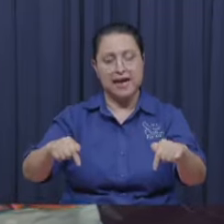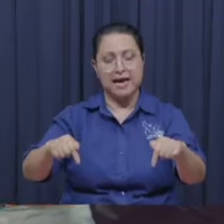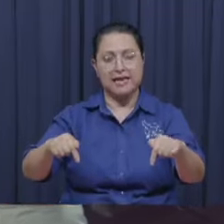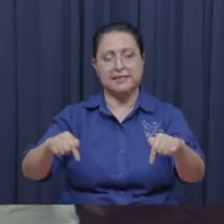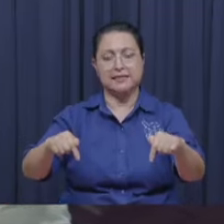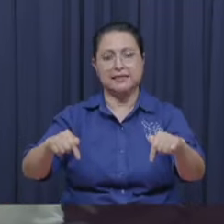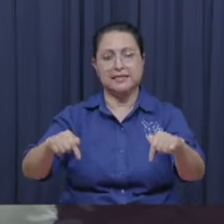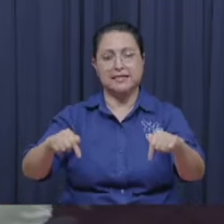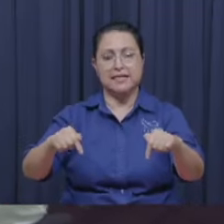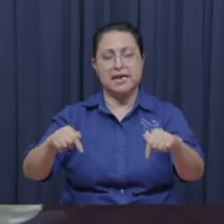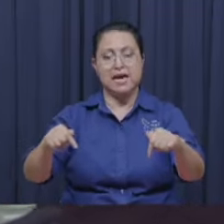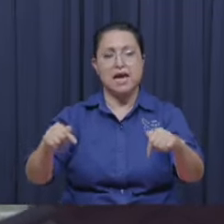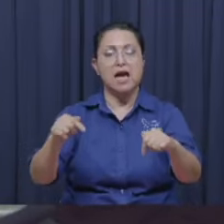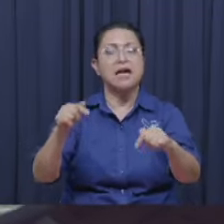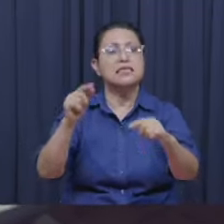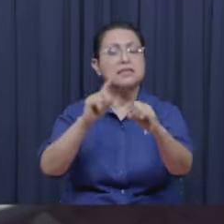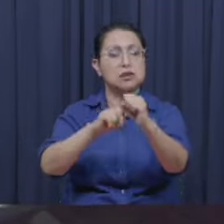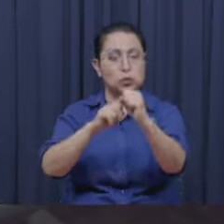empiecen a suceder,